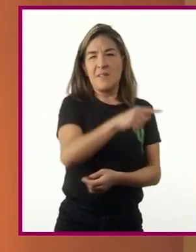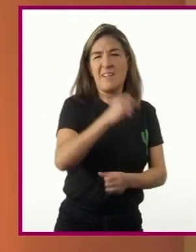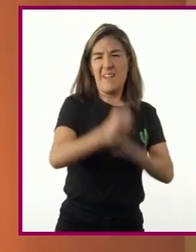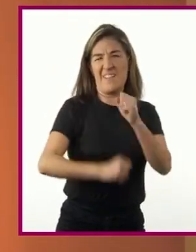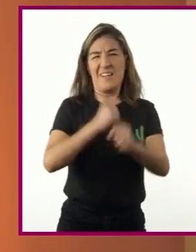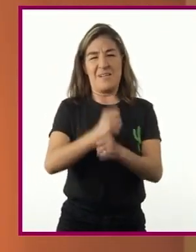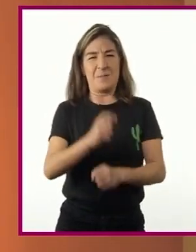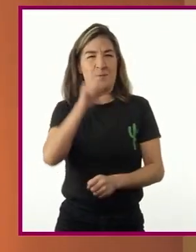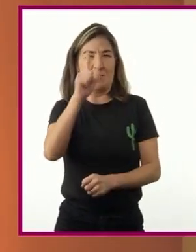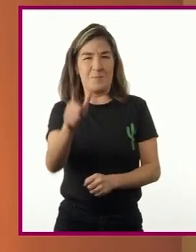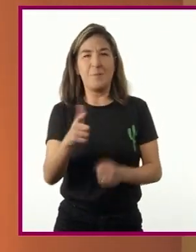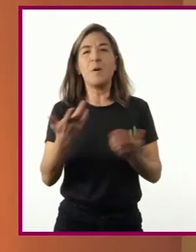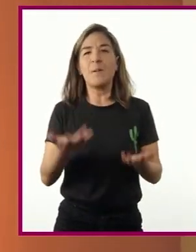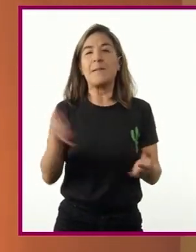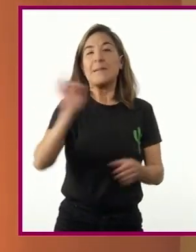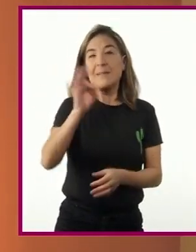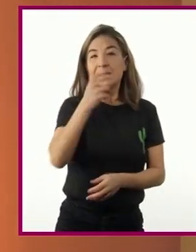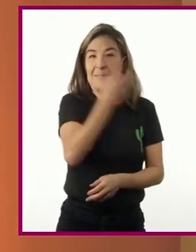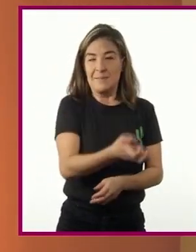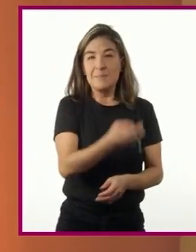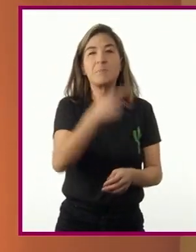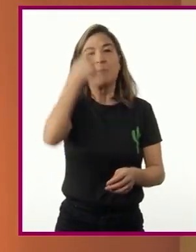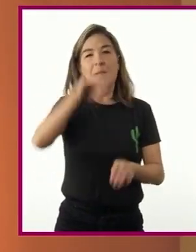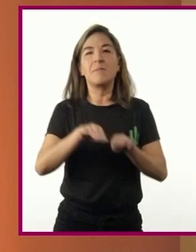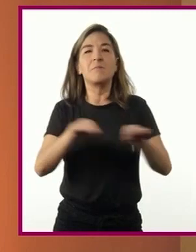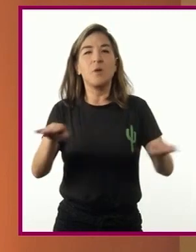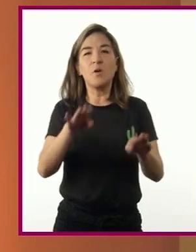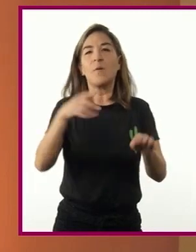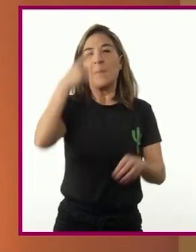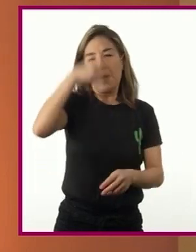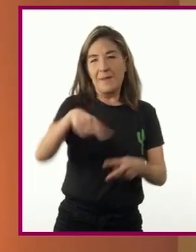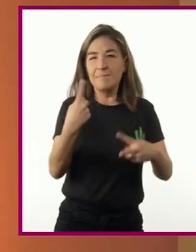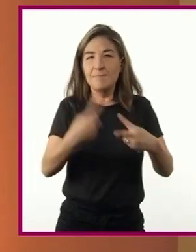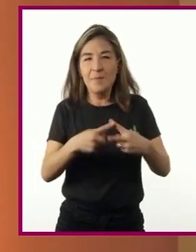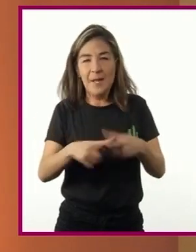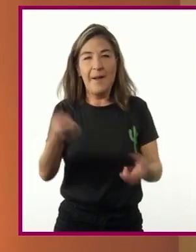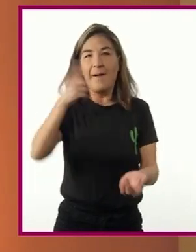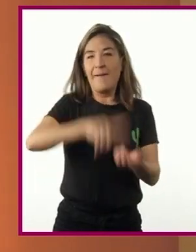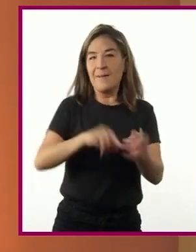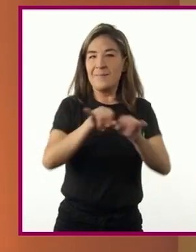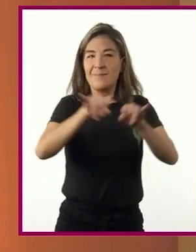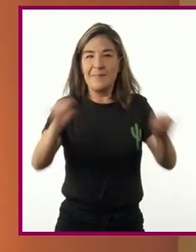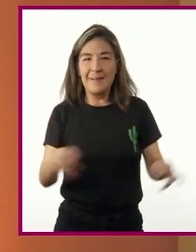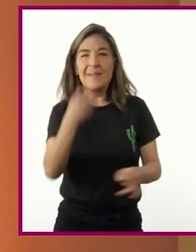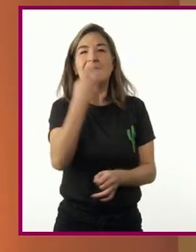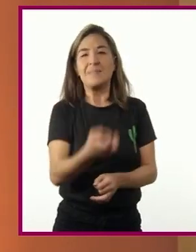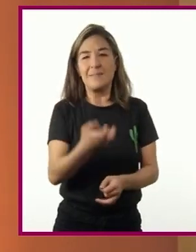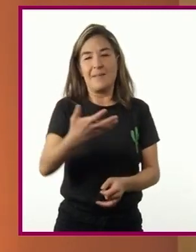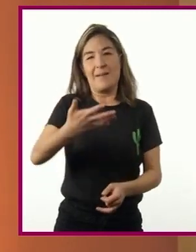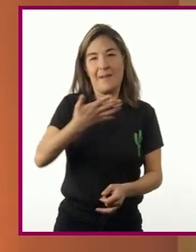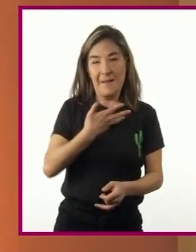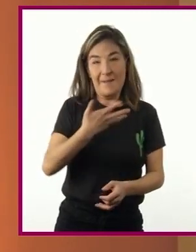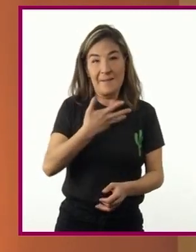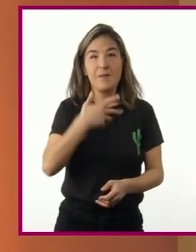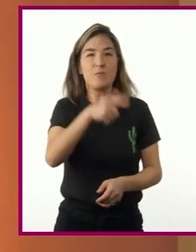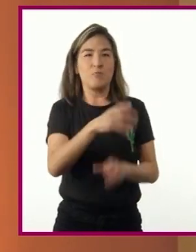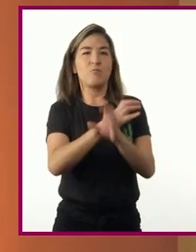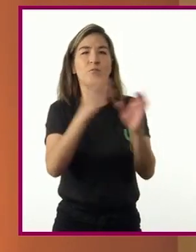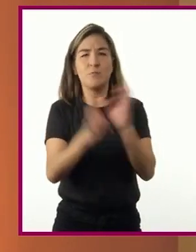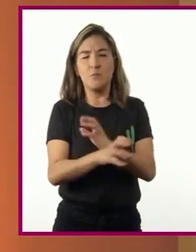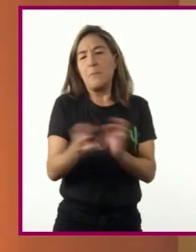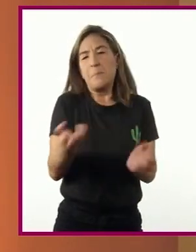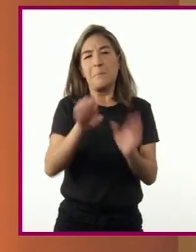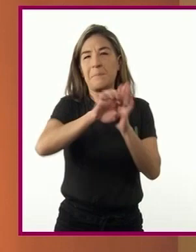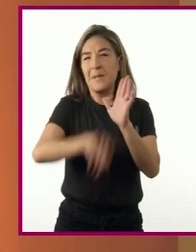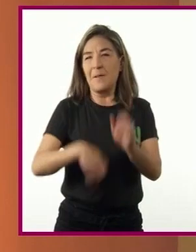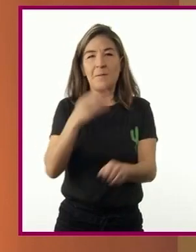luz? Quizá esa unidad sea más práctica para calcular la distancia en el espacio a la que se encuentra un objeto, o en este